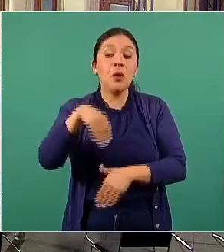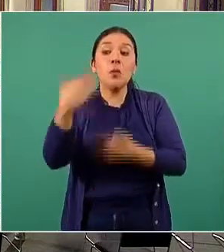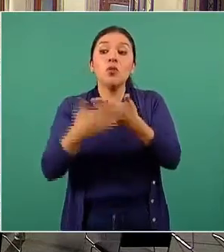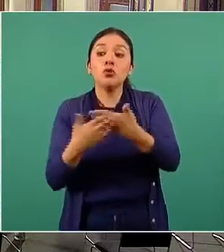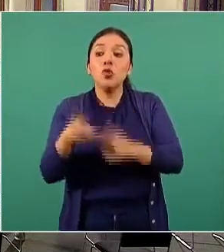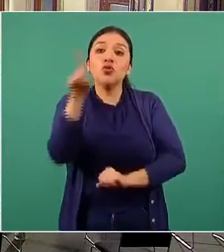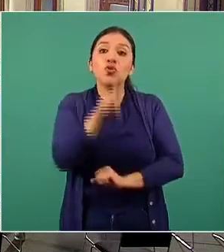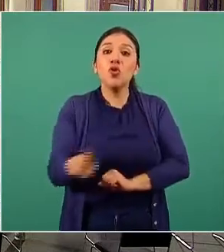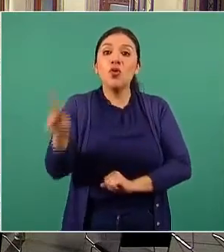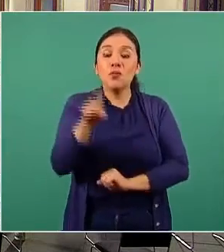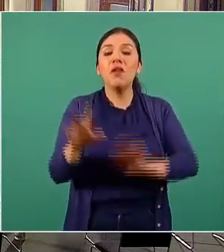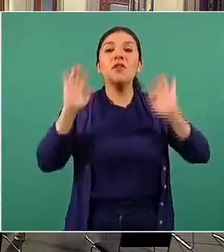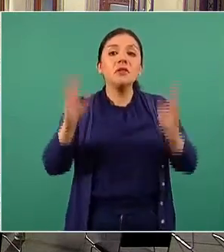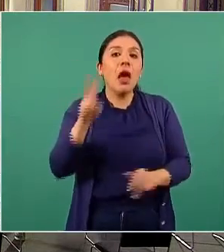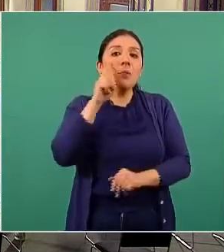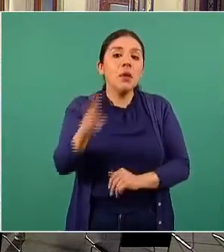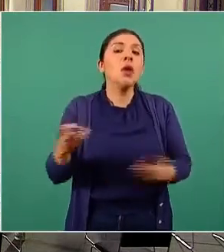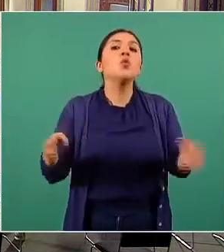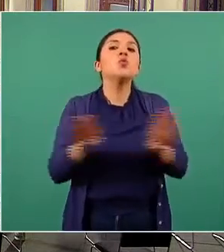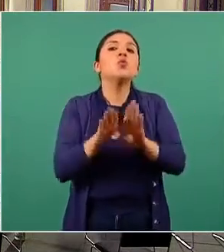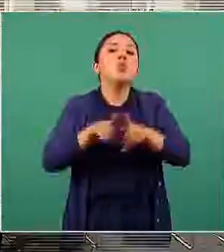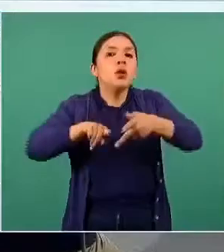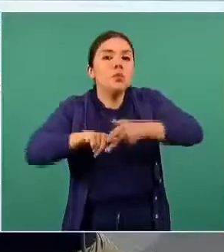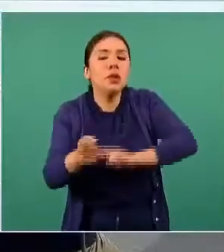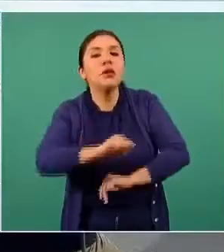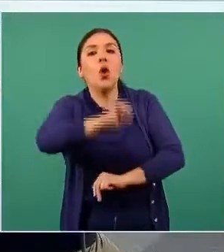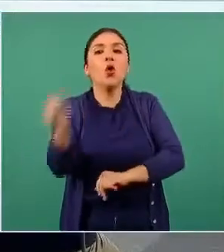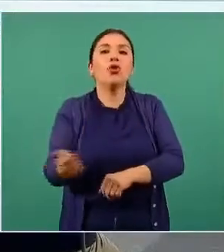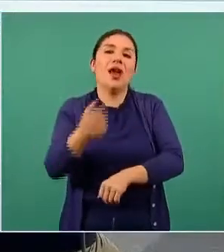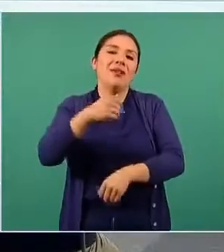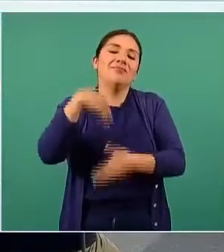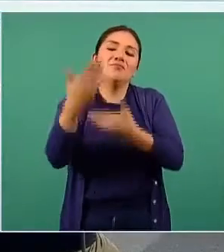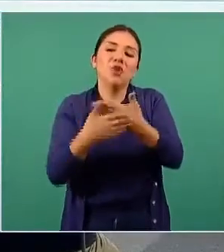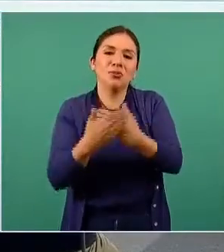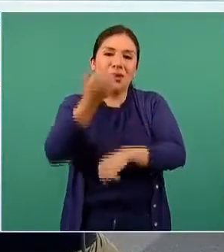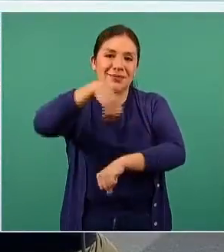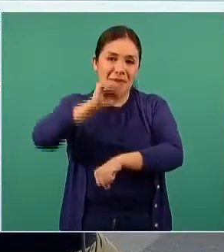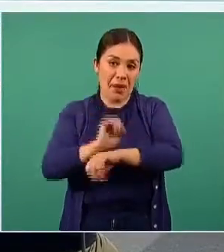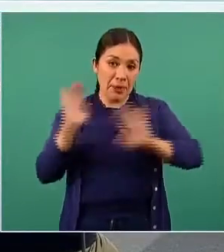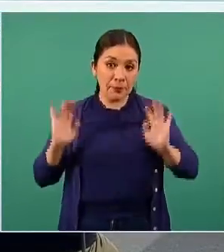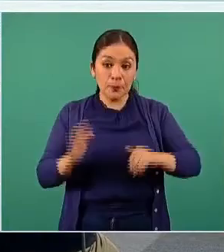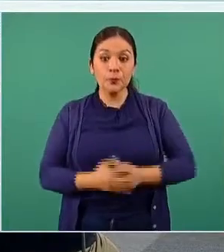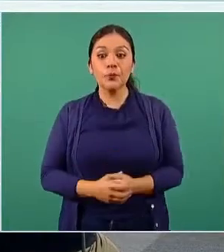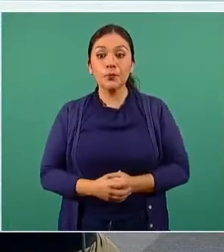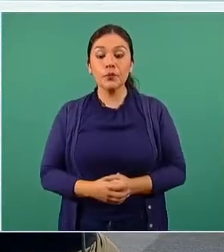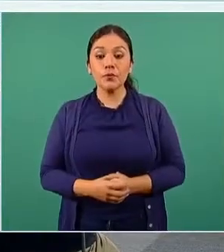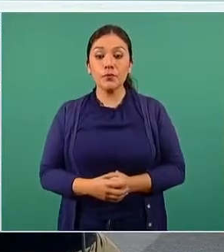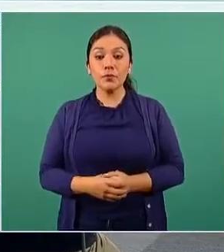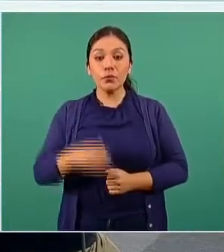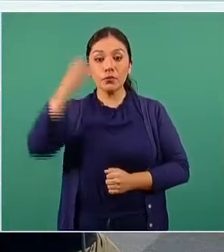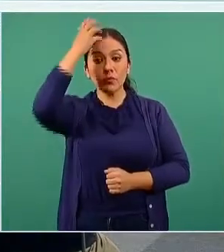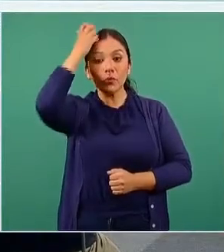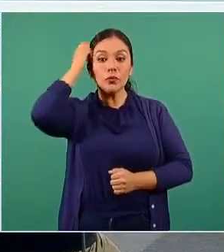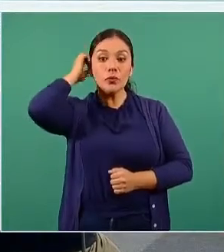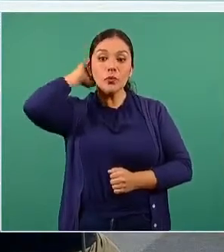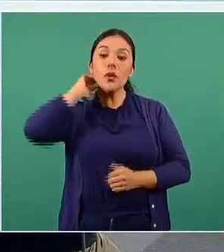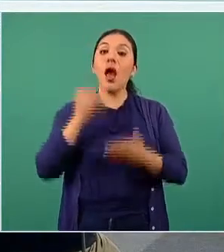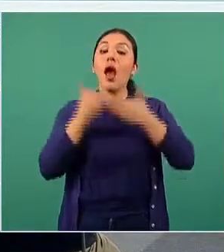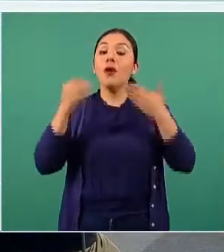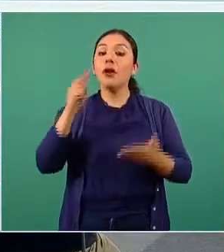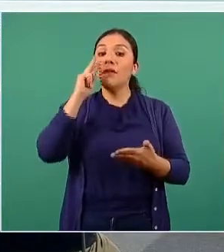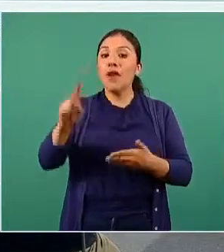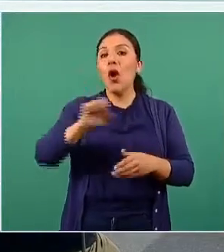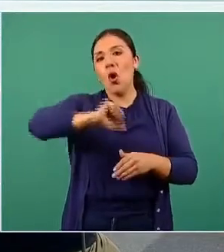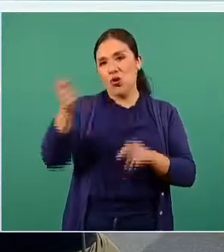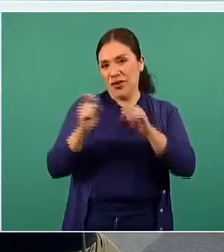domingo estaremos viendo cómo abre el comportamiento de la siguiente semana. Vamos a ver la siguiente